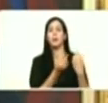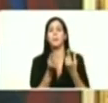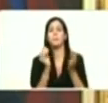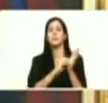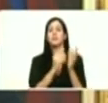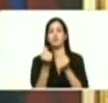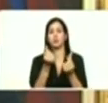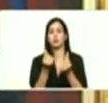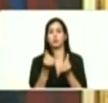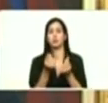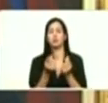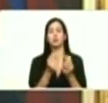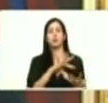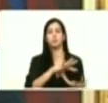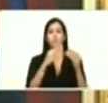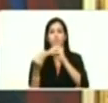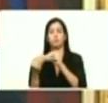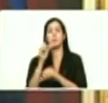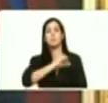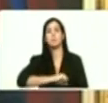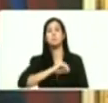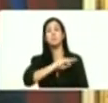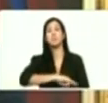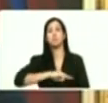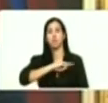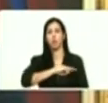precios y la reestructuración de la misión